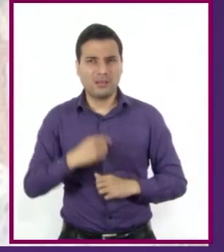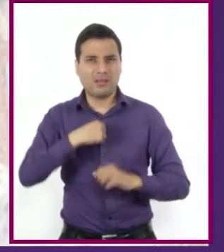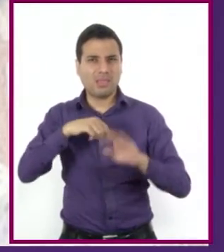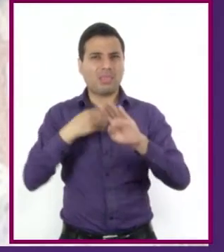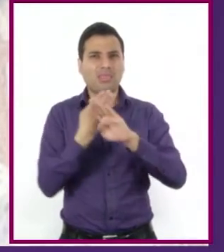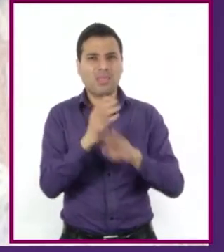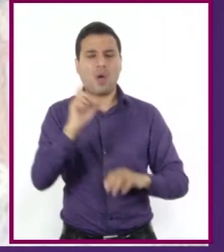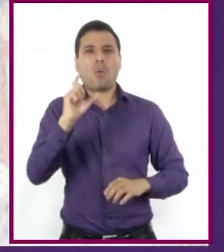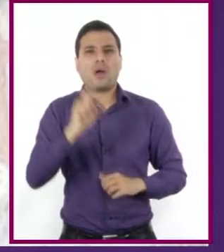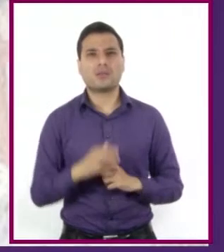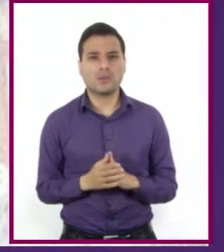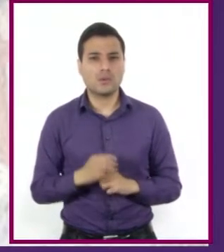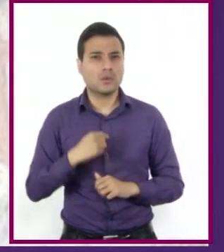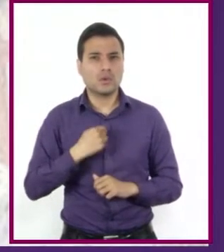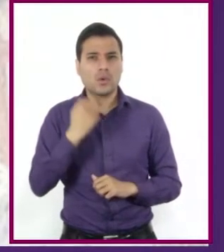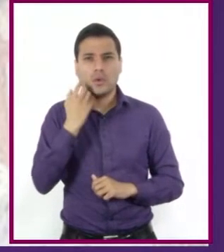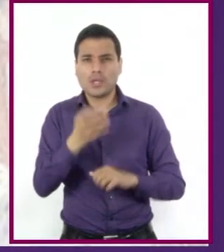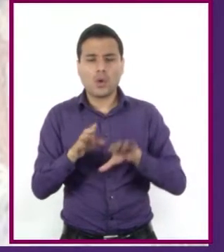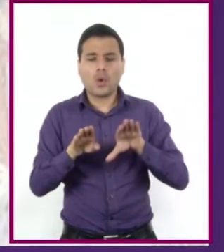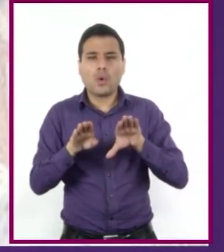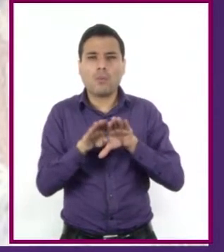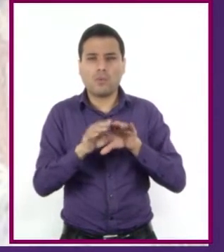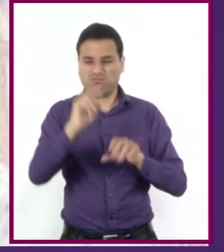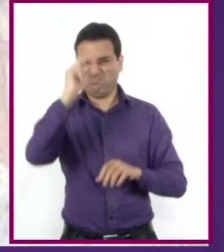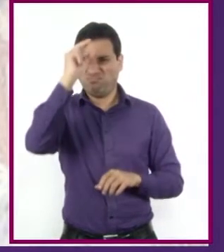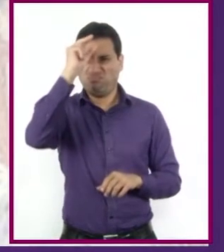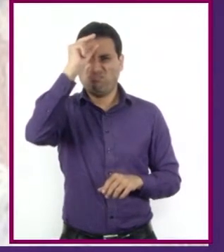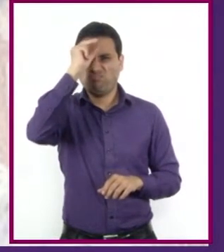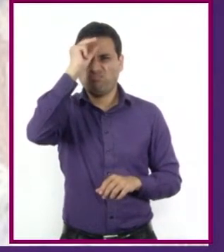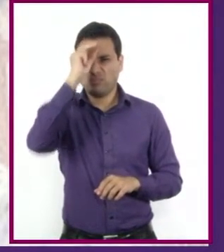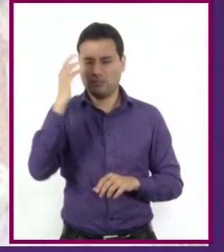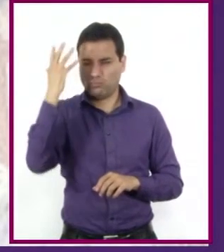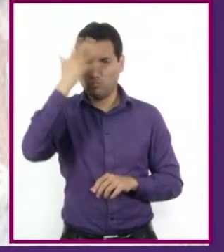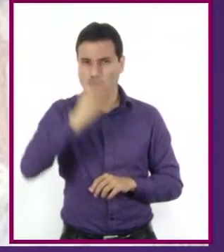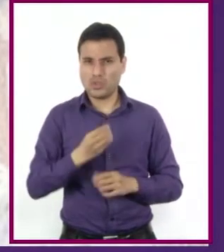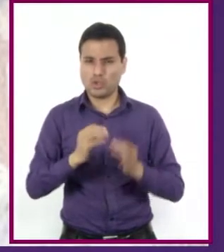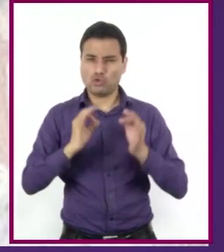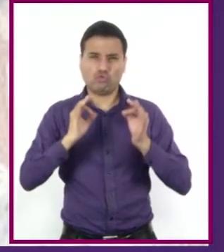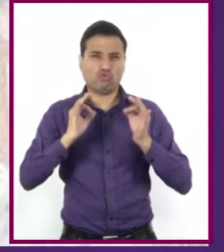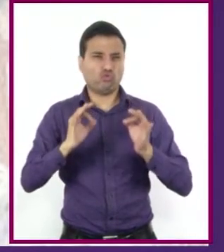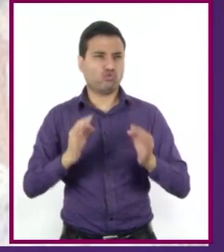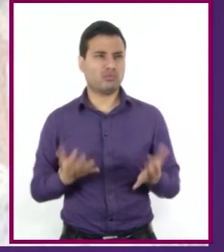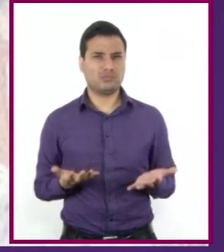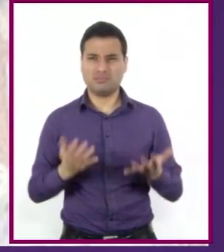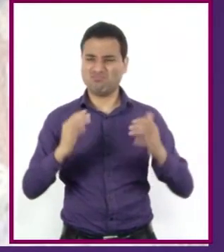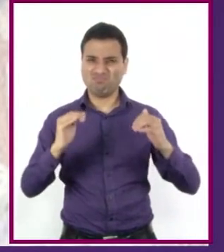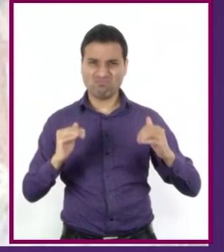poner bellezas en mi entendimiento y no mi entendimiento en las bellezas?